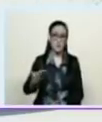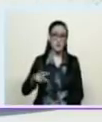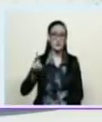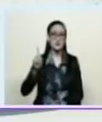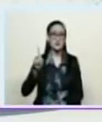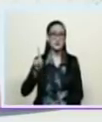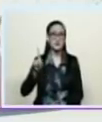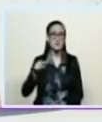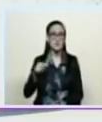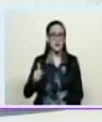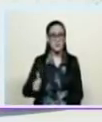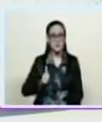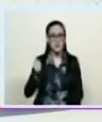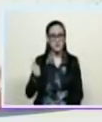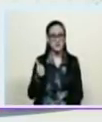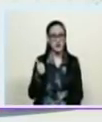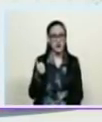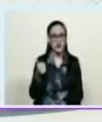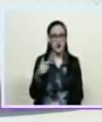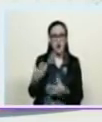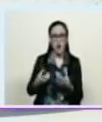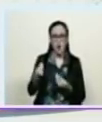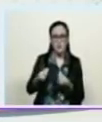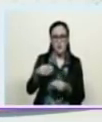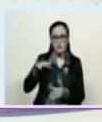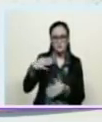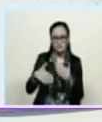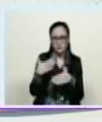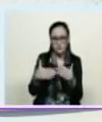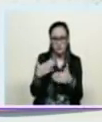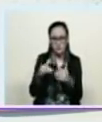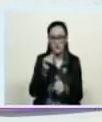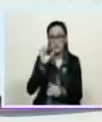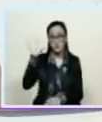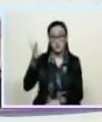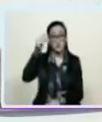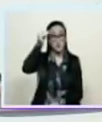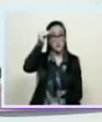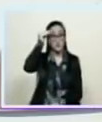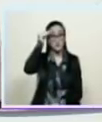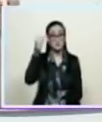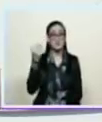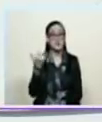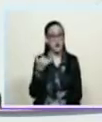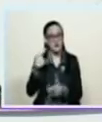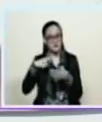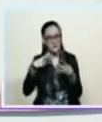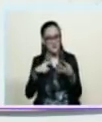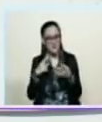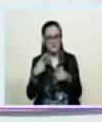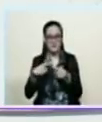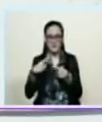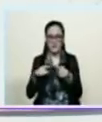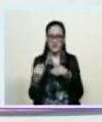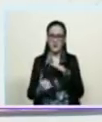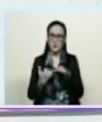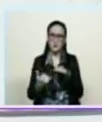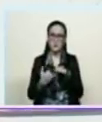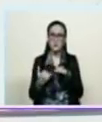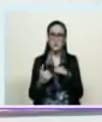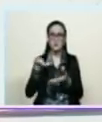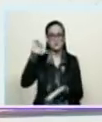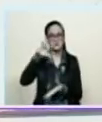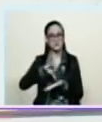está aprovechar la capacidad de cómputo, la capacidad de procesamiento de información que ya tenemos instalada en las distintas instituciones